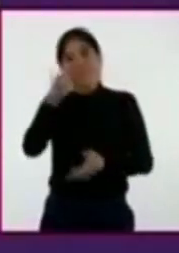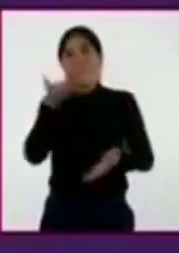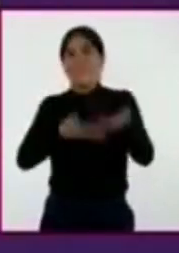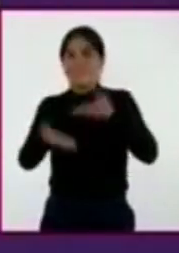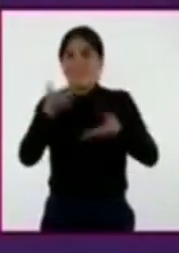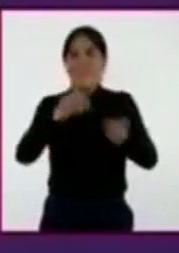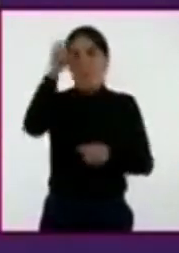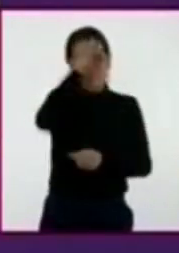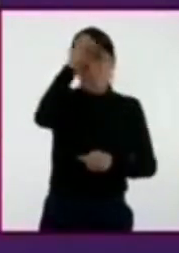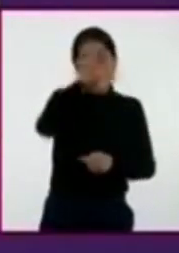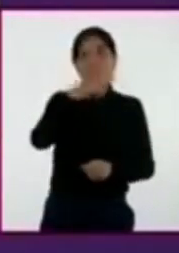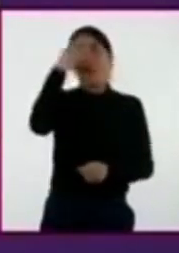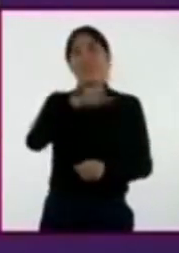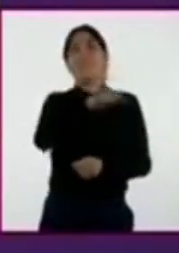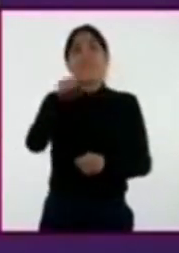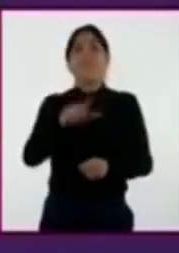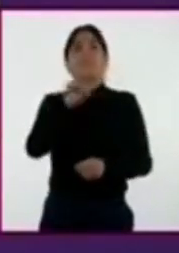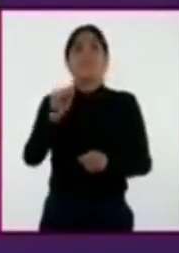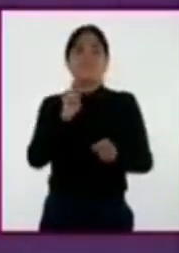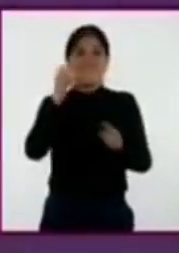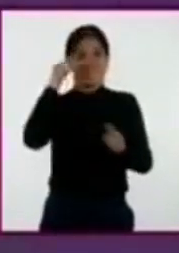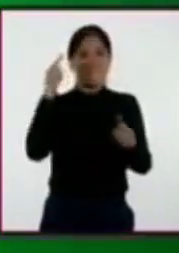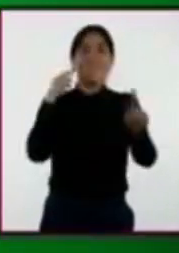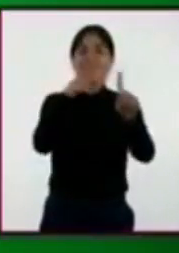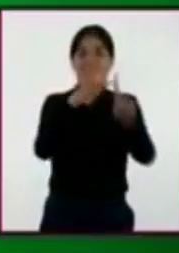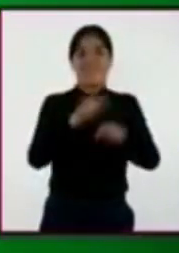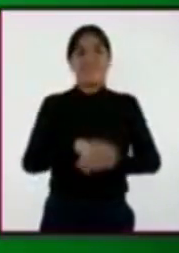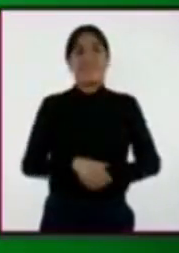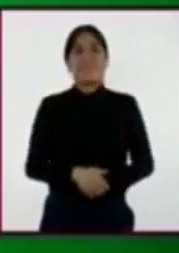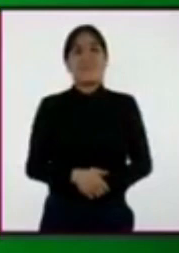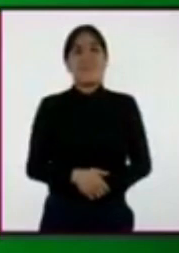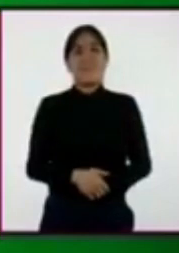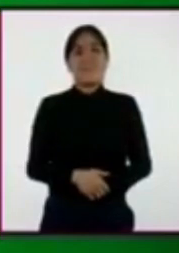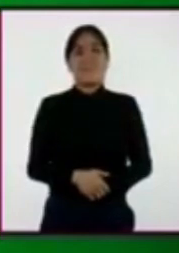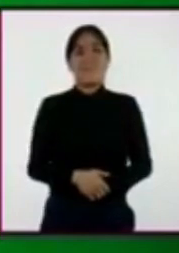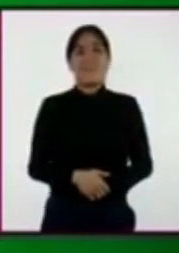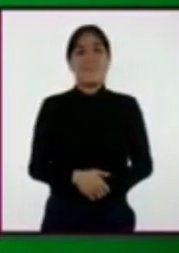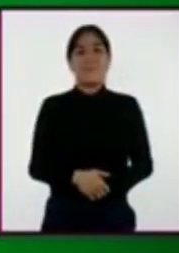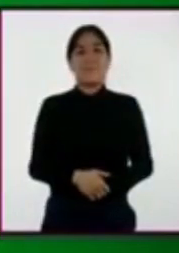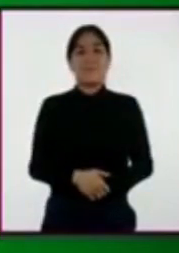intercambio que favorezcan los procesos metacognitivos.